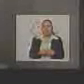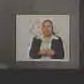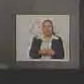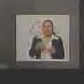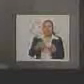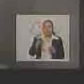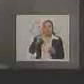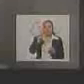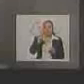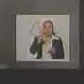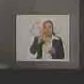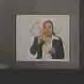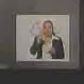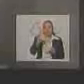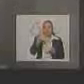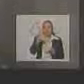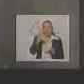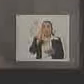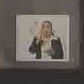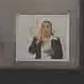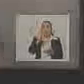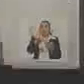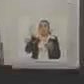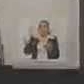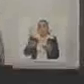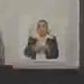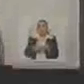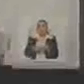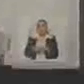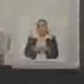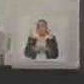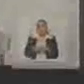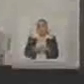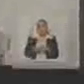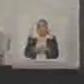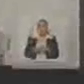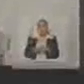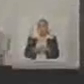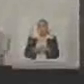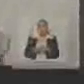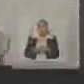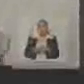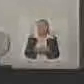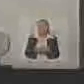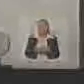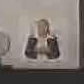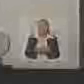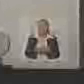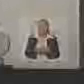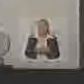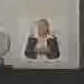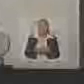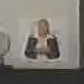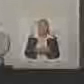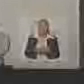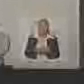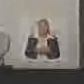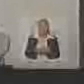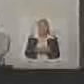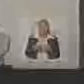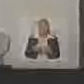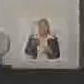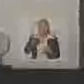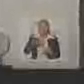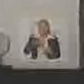Revolución Democrática y del Trabajo. Adelante. Uno de los mayores problemas con respecto a la transparencia que no ha habido en